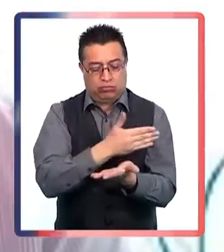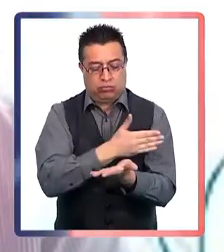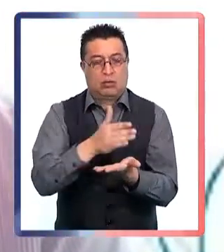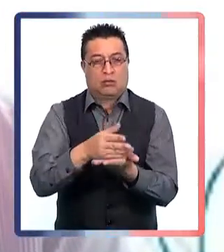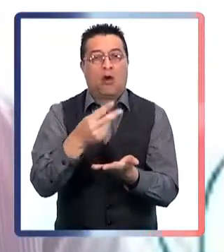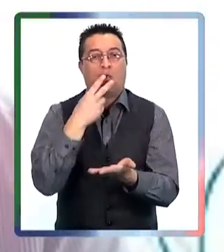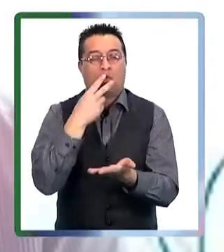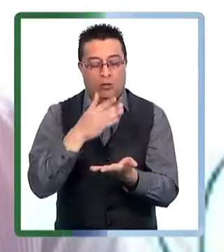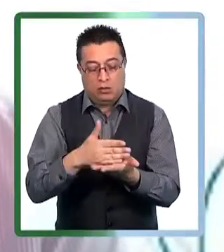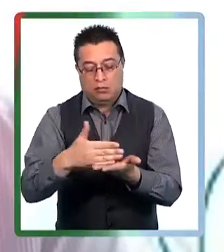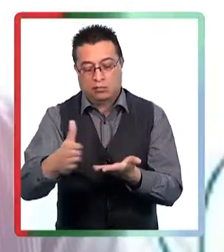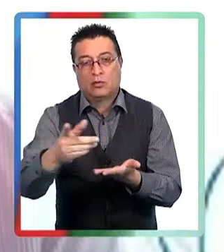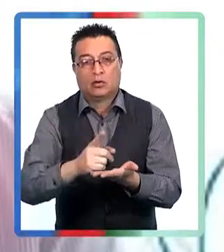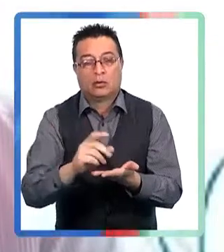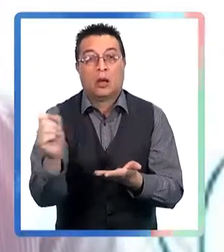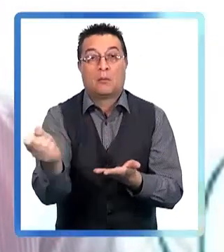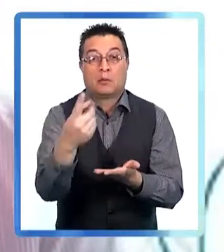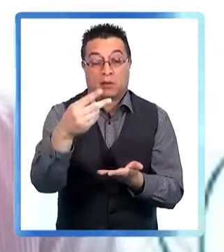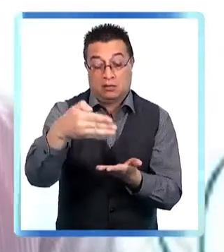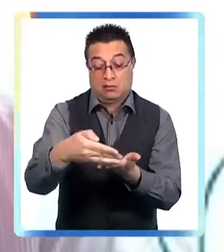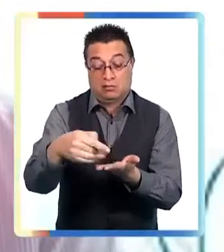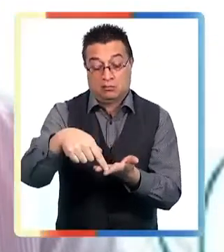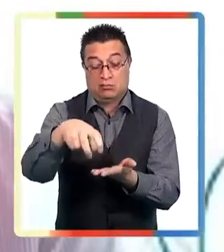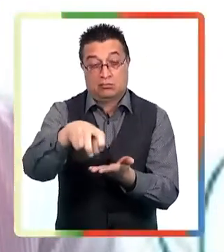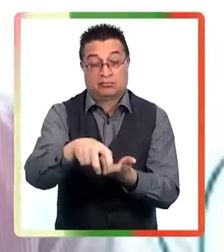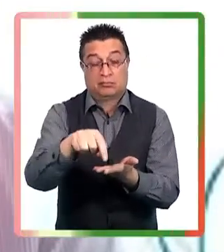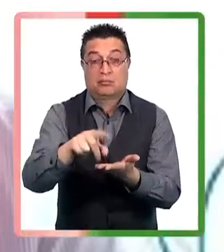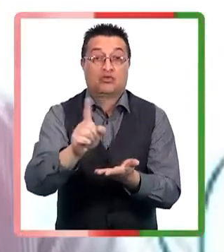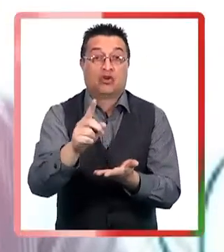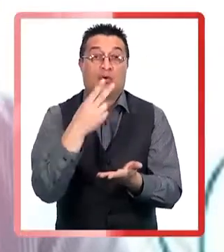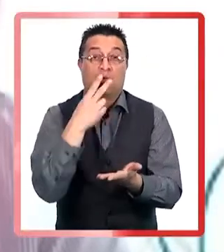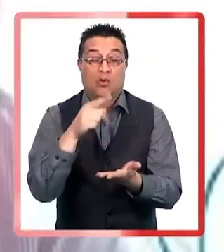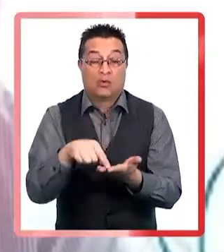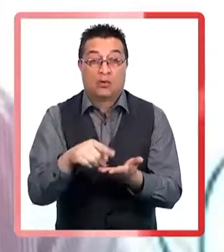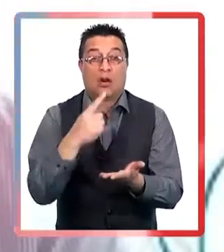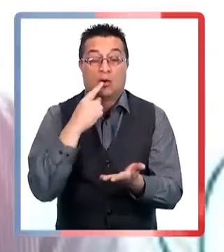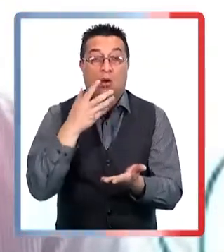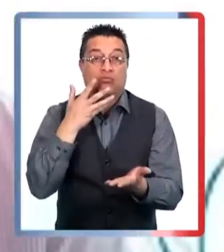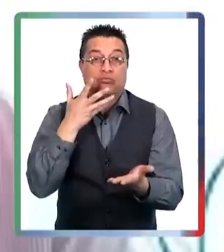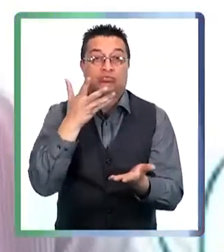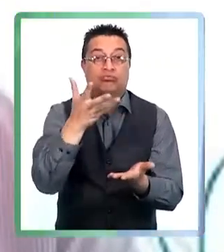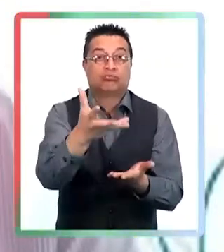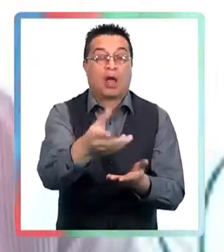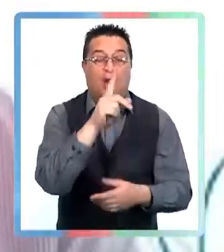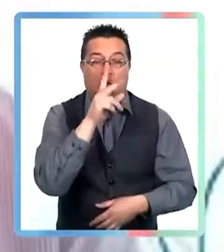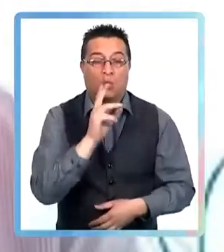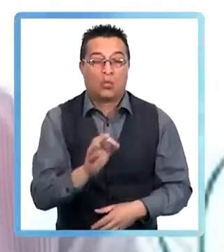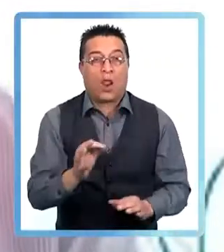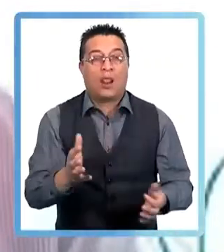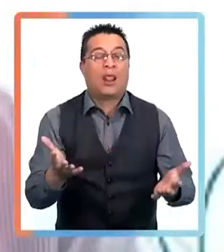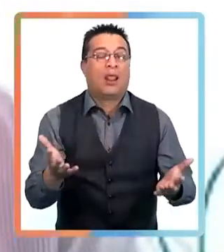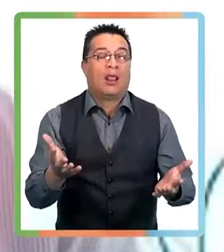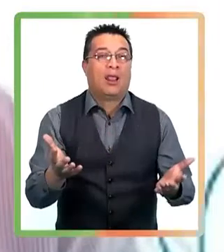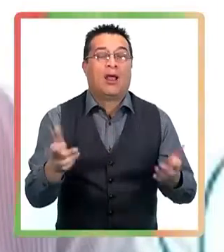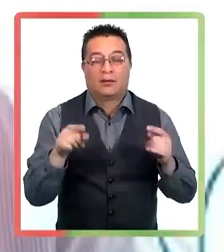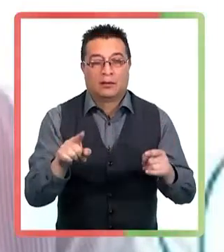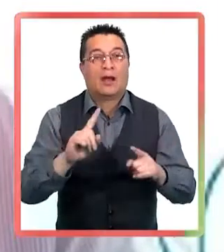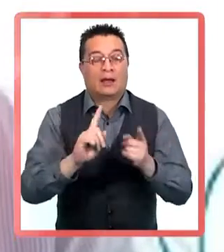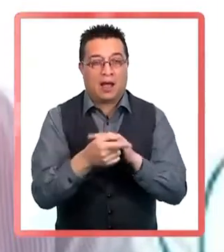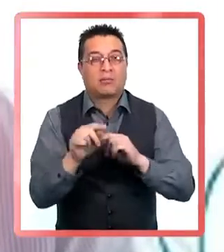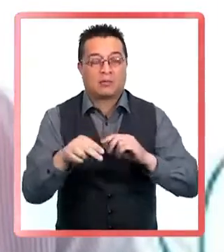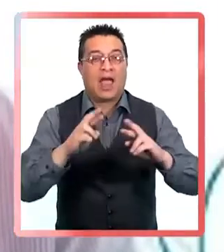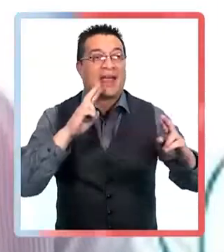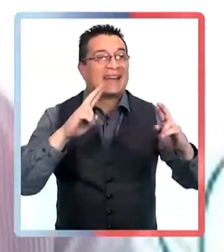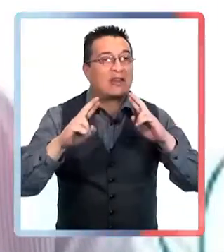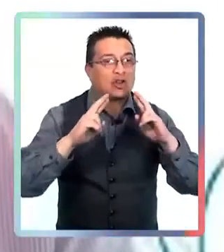para atrás se fumaba. El que estaba sentado en la primera fila de no fumadores se fumaba igual. Bueno, esas cosas han cambiado. Los restaurantes